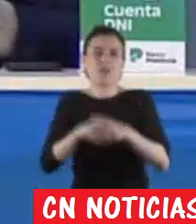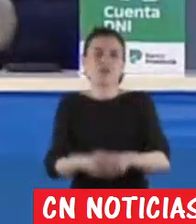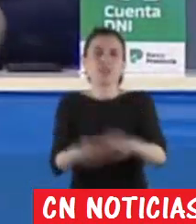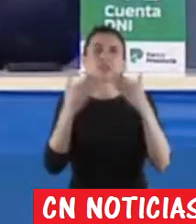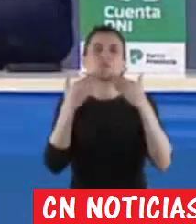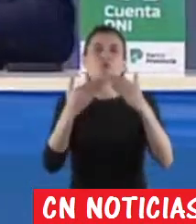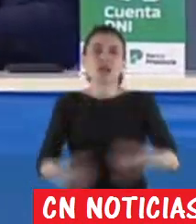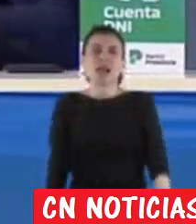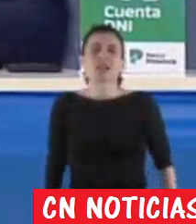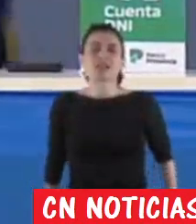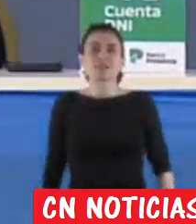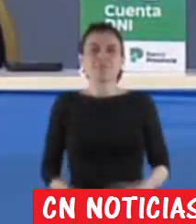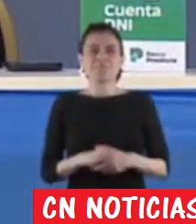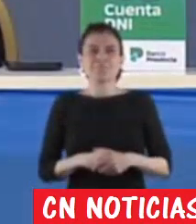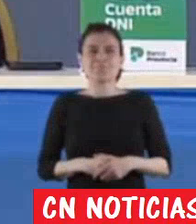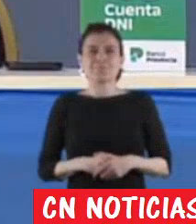gracias.